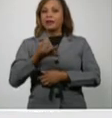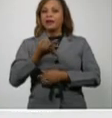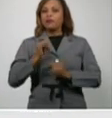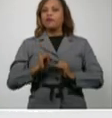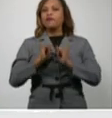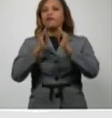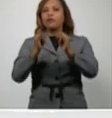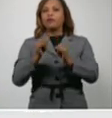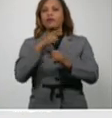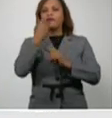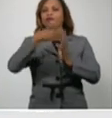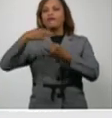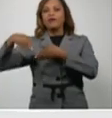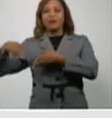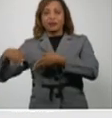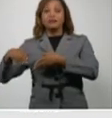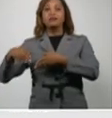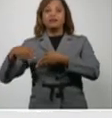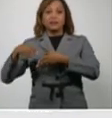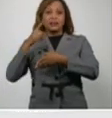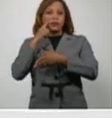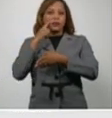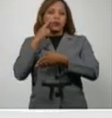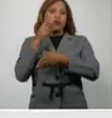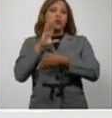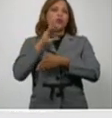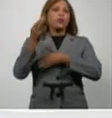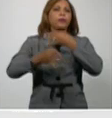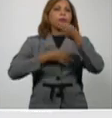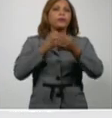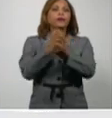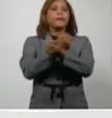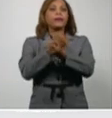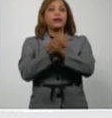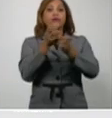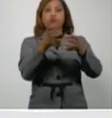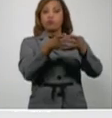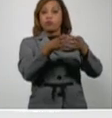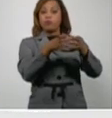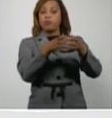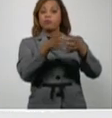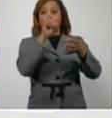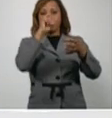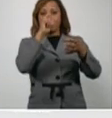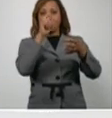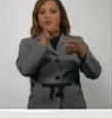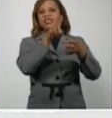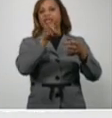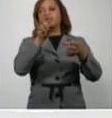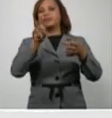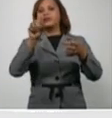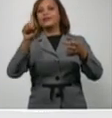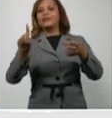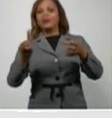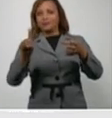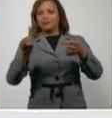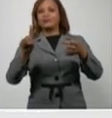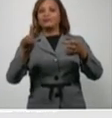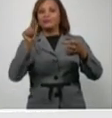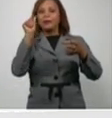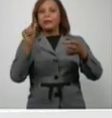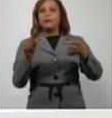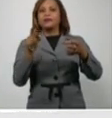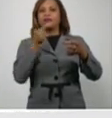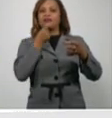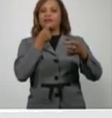de fallecidos, nos hablan del riesgo de este grupo de edad, pues 131 personas se diagnosticaron en el